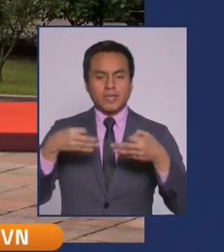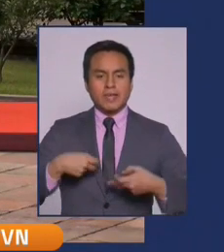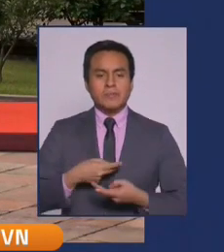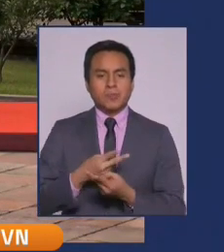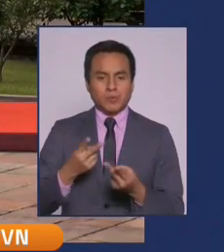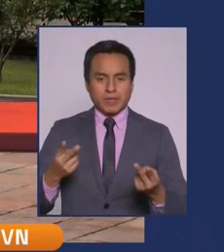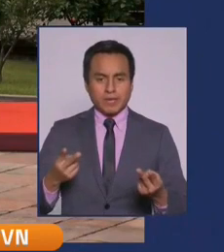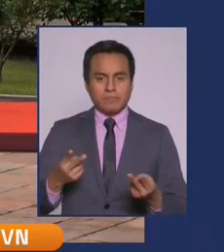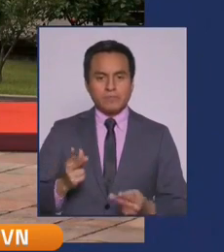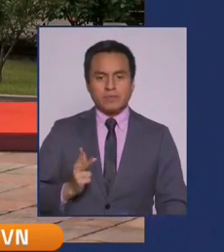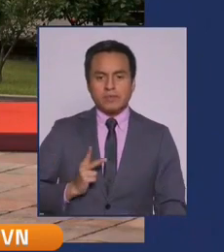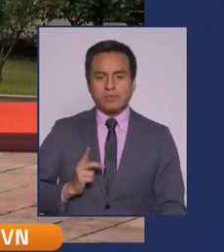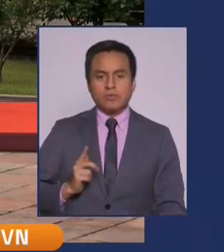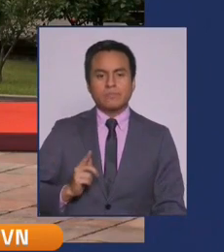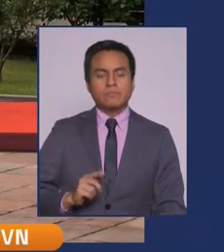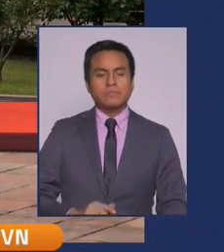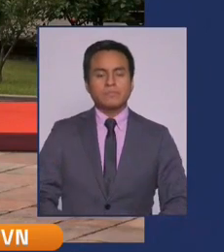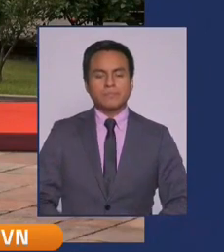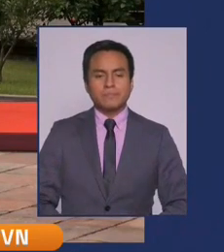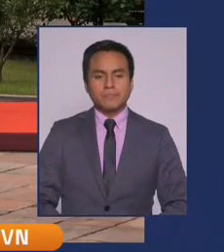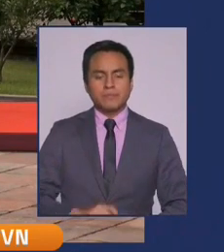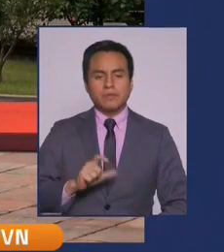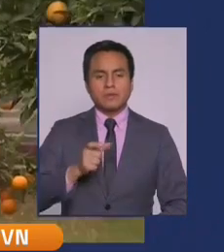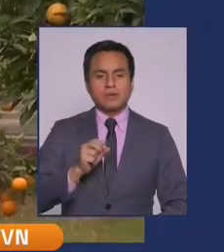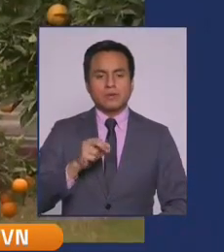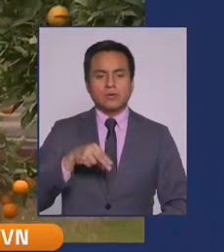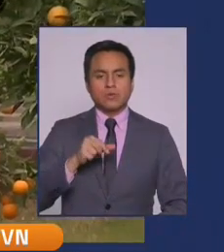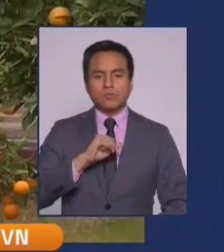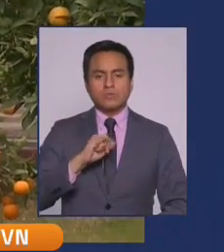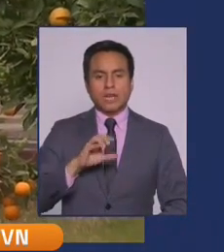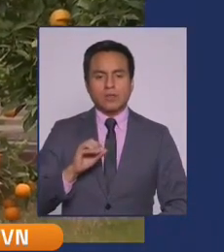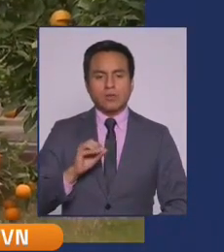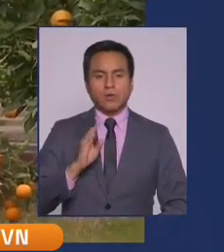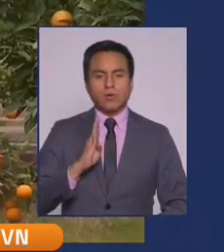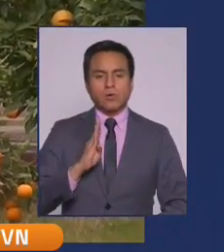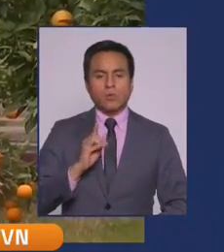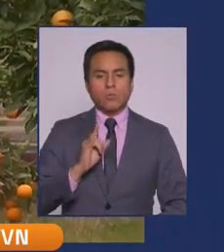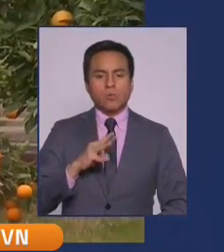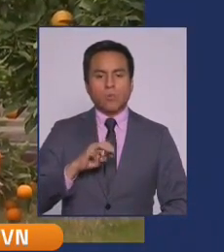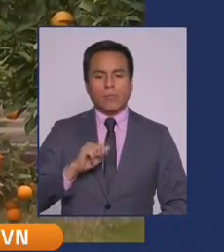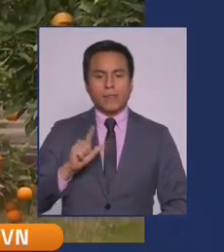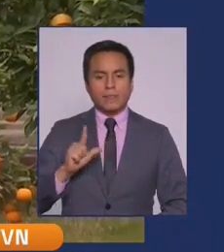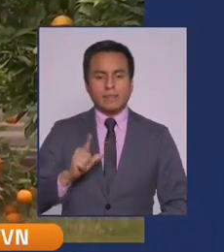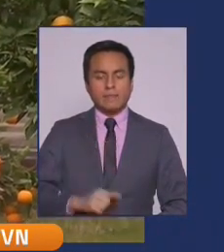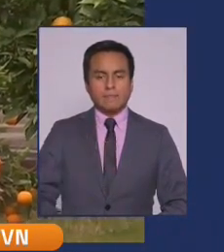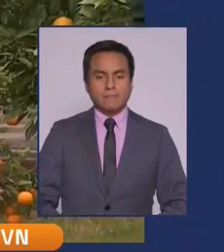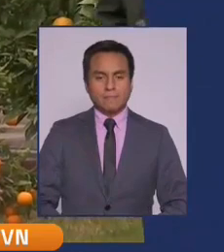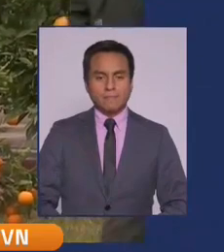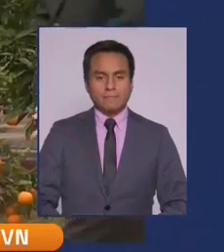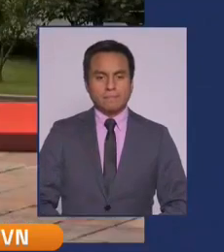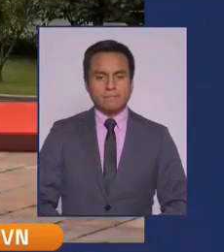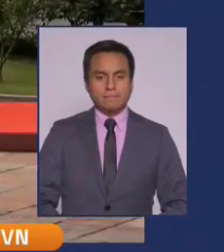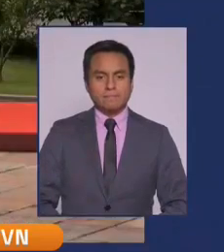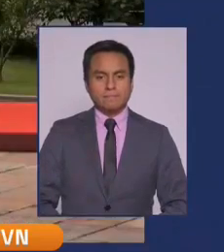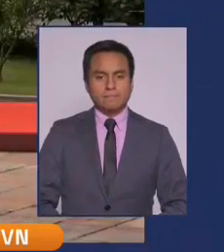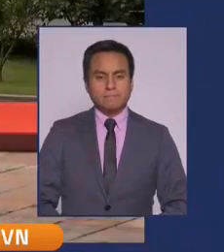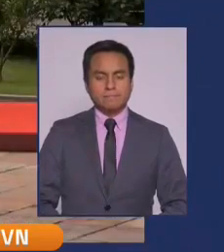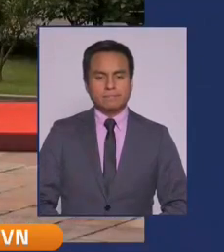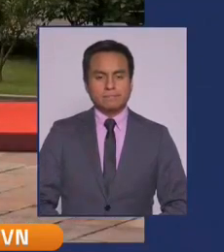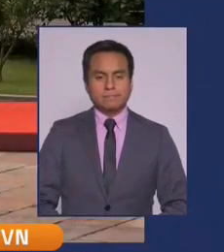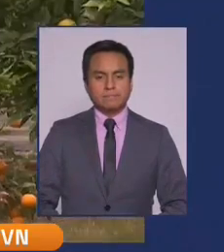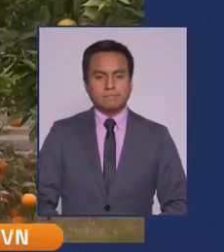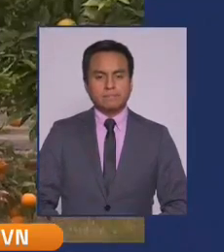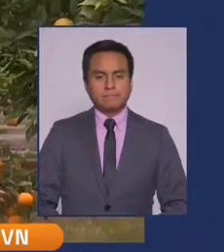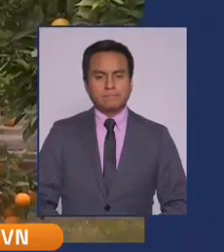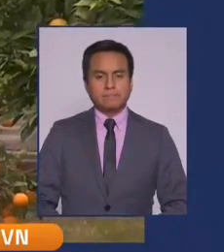por lo menos hemos sido de una lealtad increíble con todas las políticas del gobierno en todo este tiempo, sobre todo. Entonces, no nos gustó